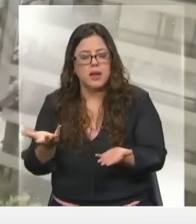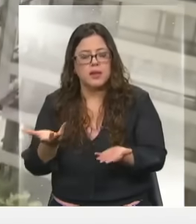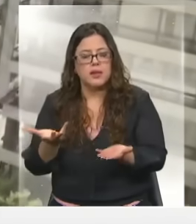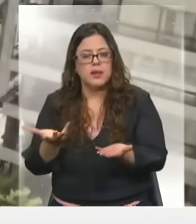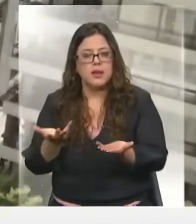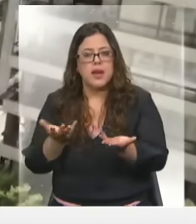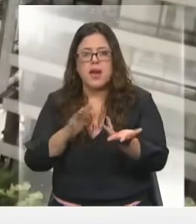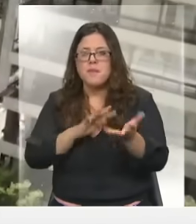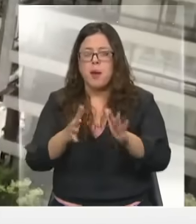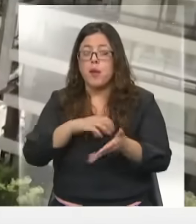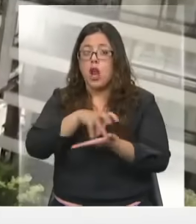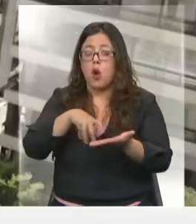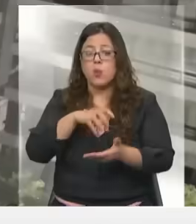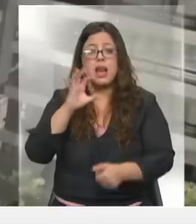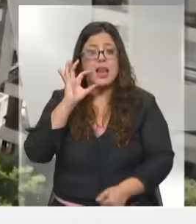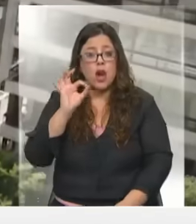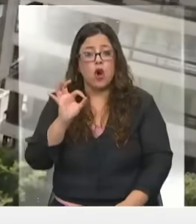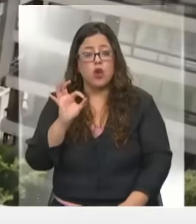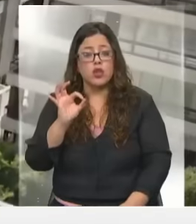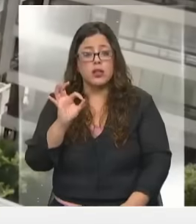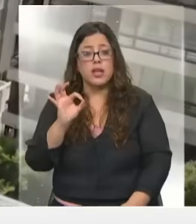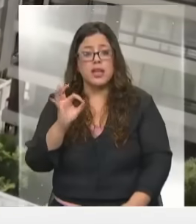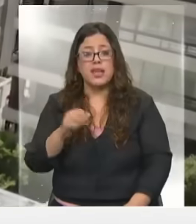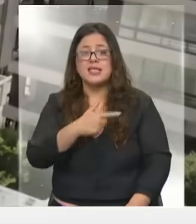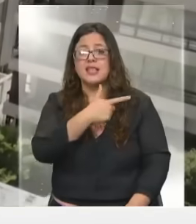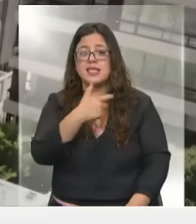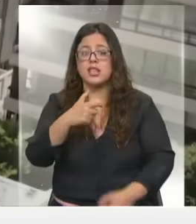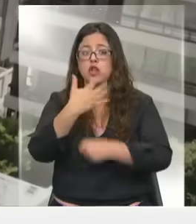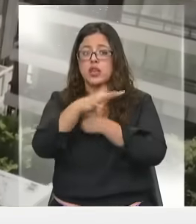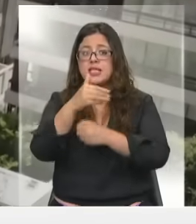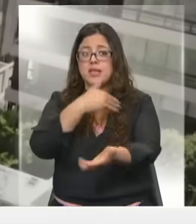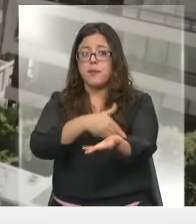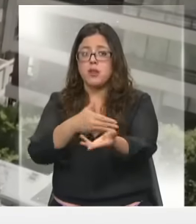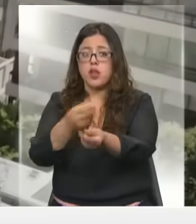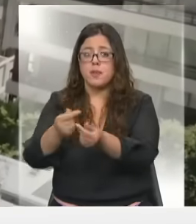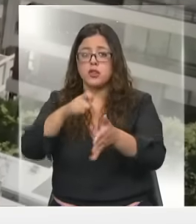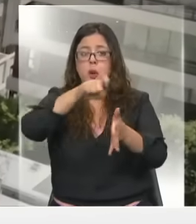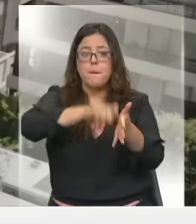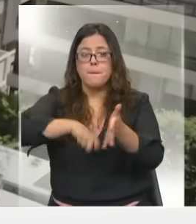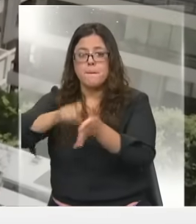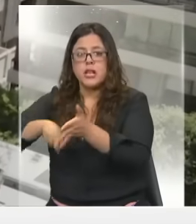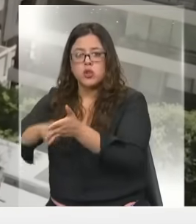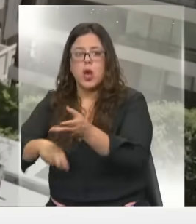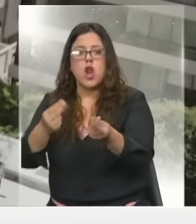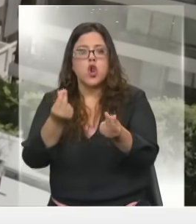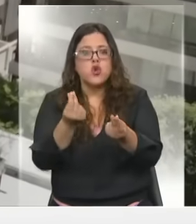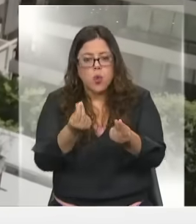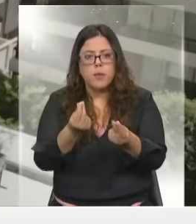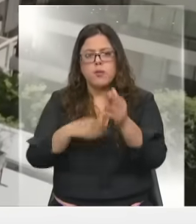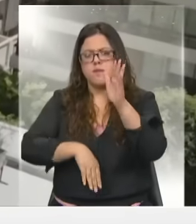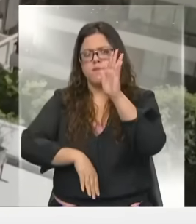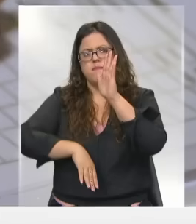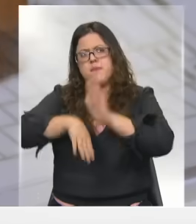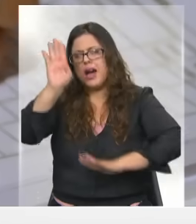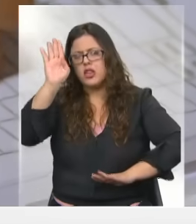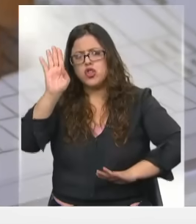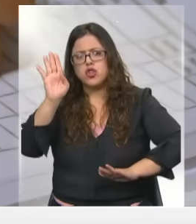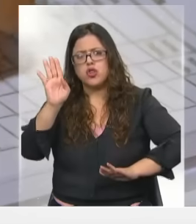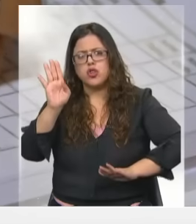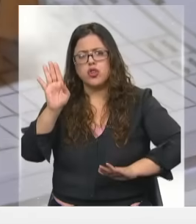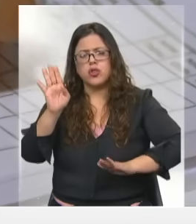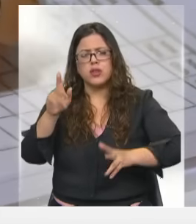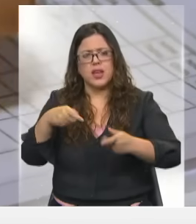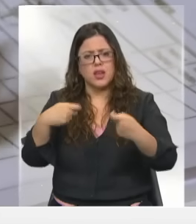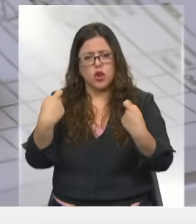En promedio, Las Condes sigue destinando 715 millones mensuales, cifra incluso mayor que la invertida